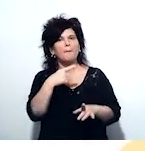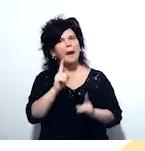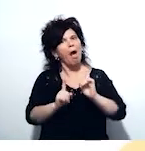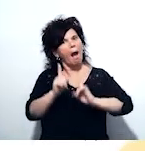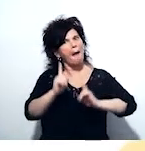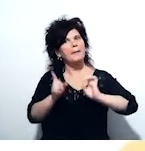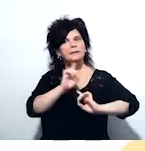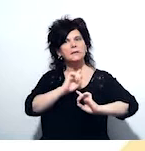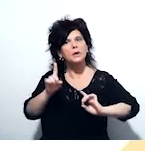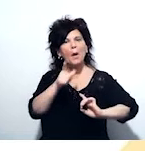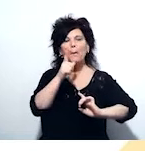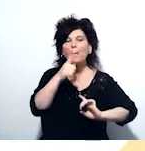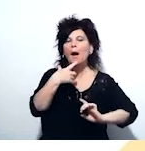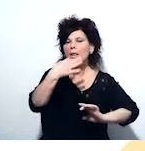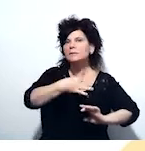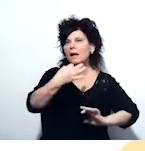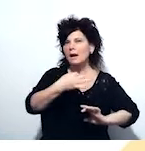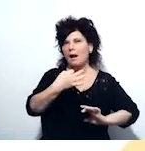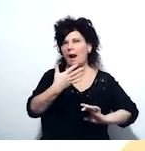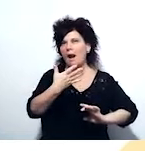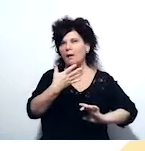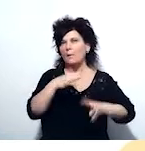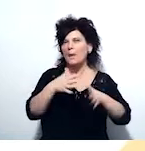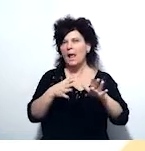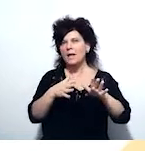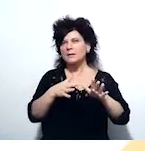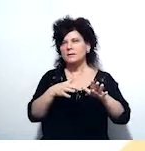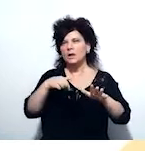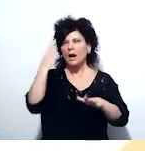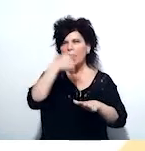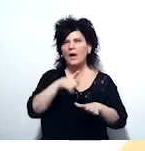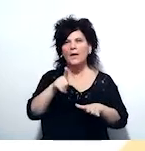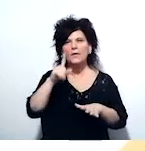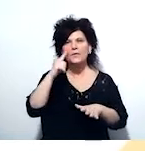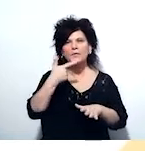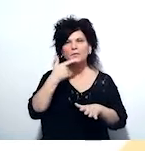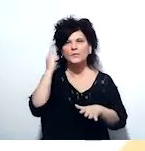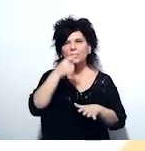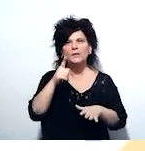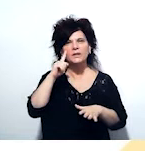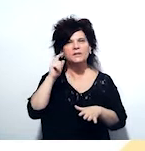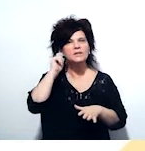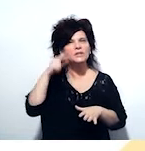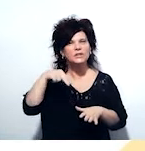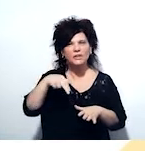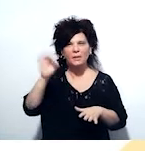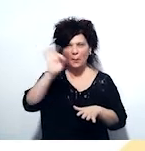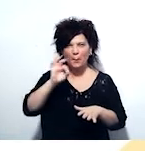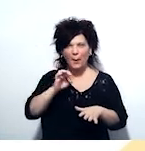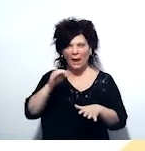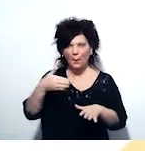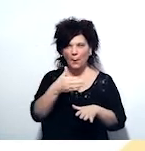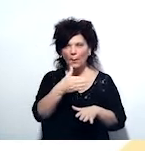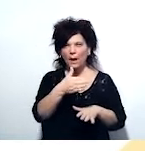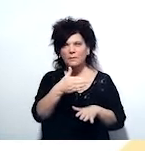veces tiene una apariencia real, se parece un poco al fenómeno del phishing, que uno recibe un mail que parece del banco, o que parece del